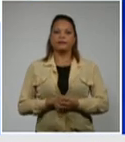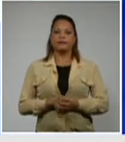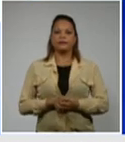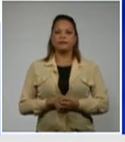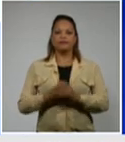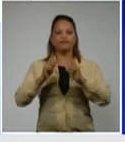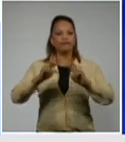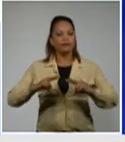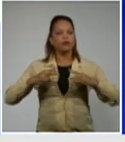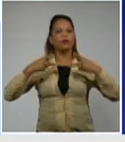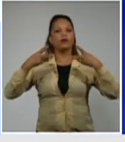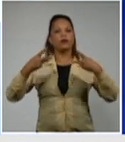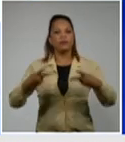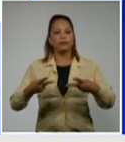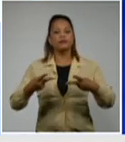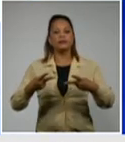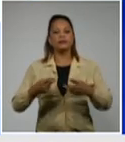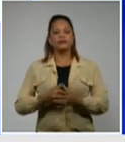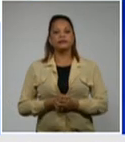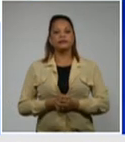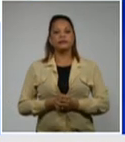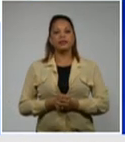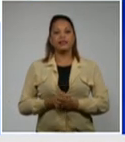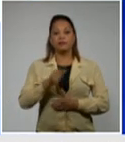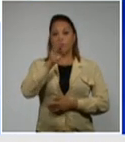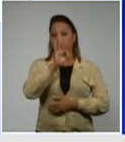Nuevamente, de los